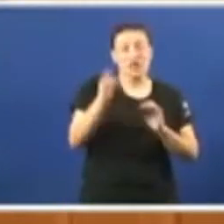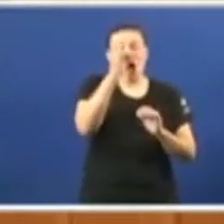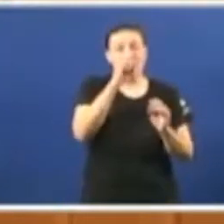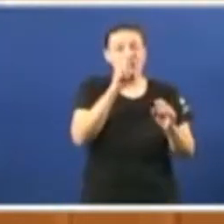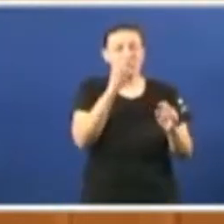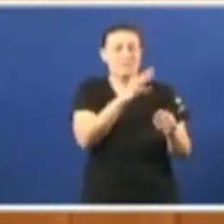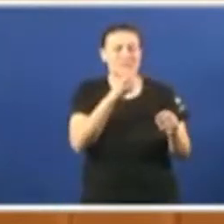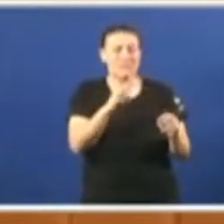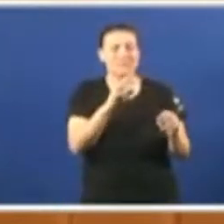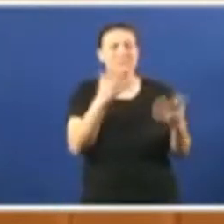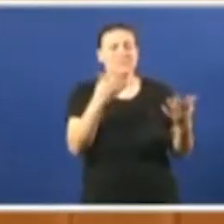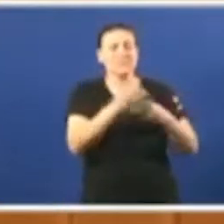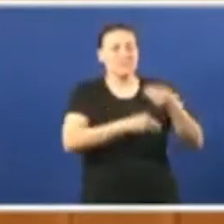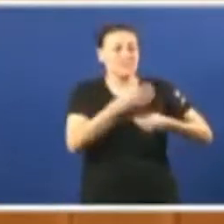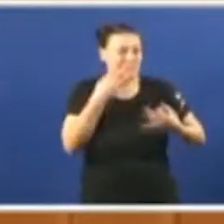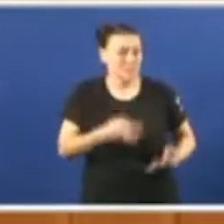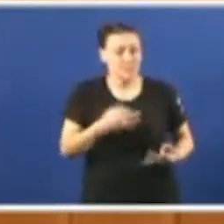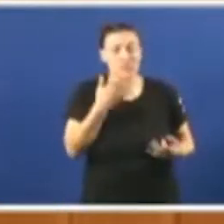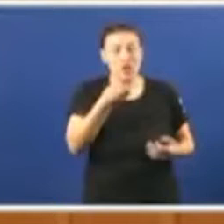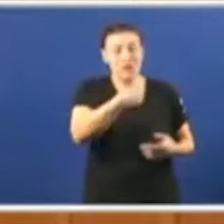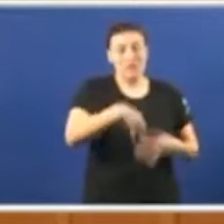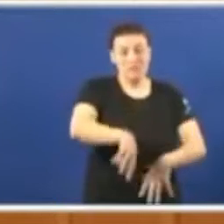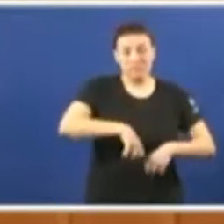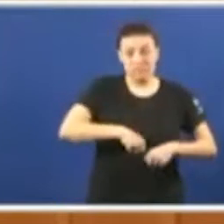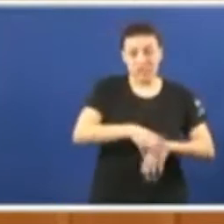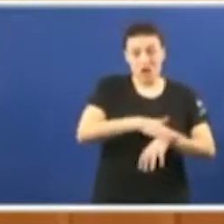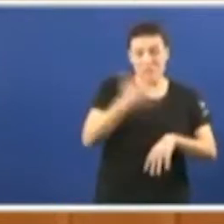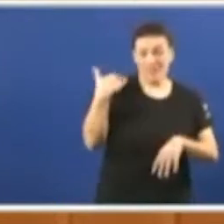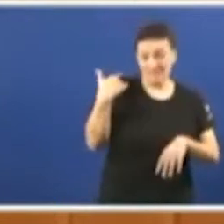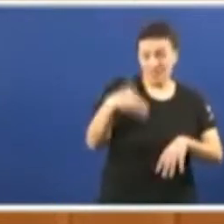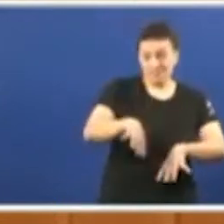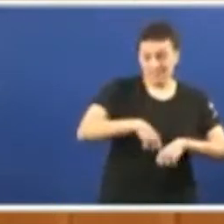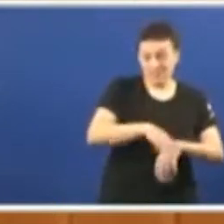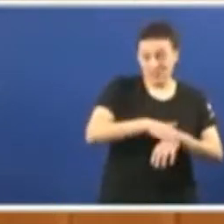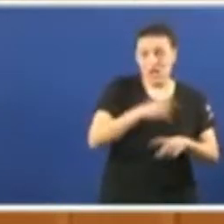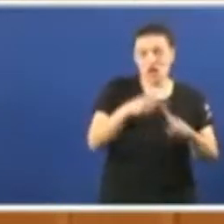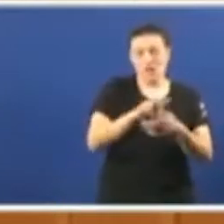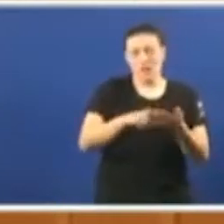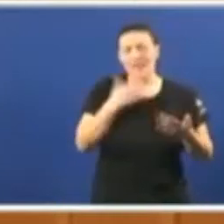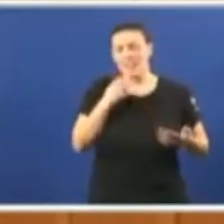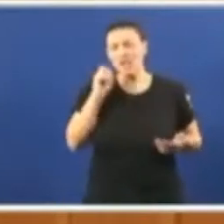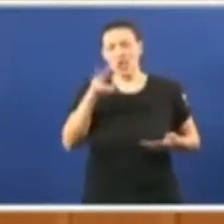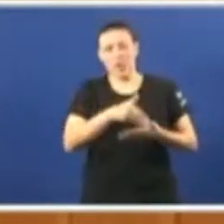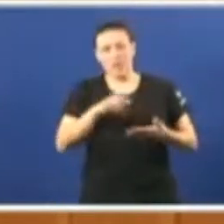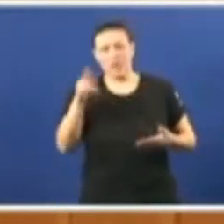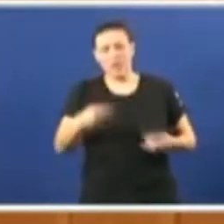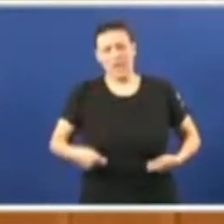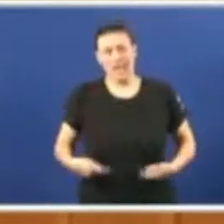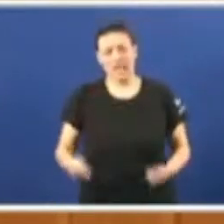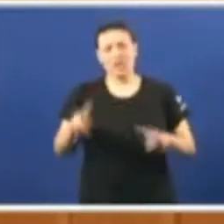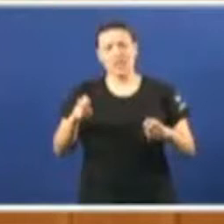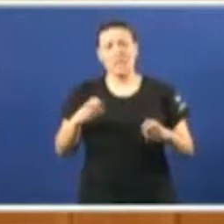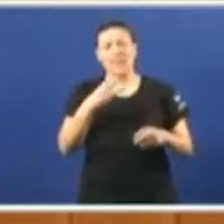Partido Popular na cooperación son os feitos. Cando vostedes chegaron ao goberno, a Xunta tiña investido case 12 millóns de euros no